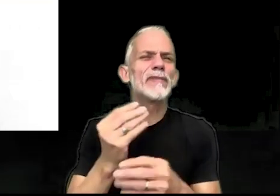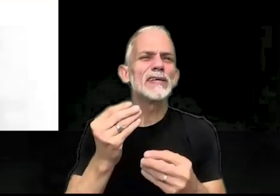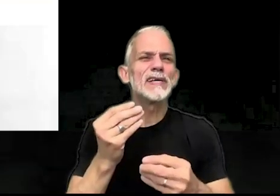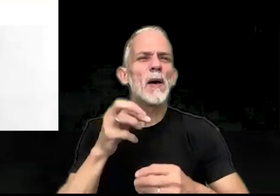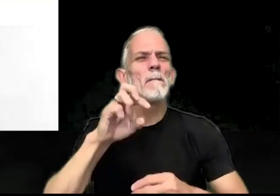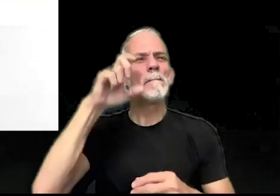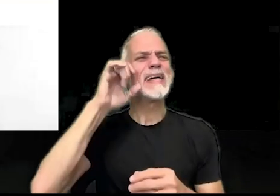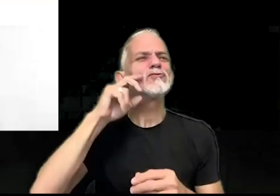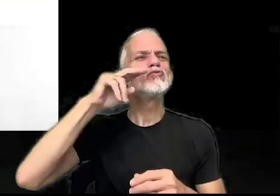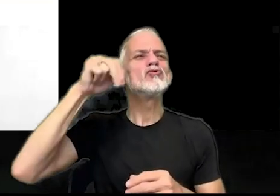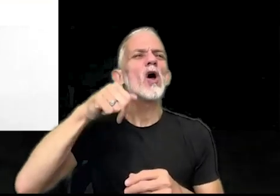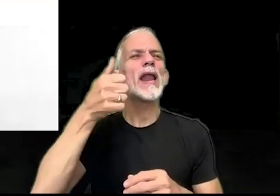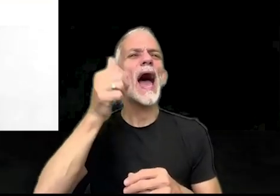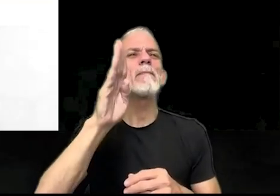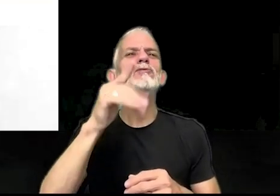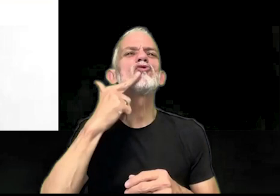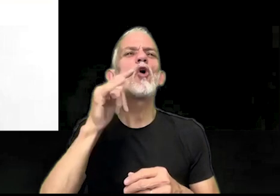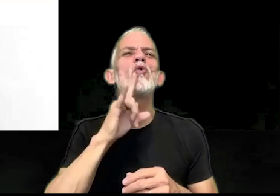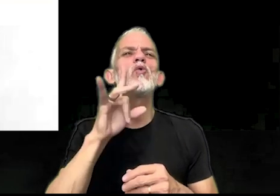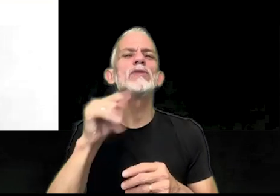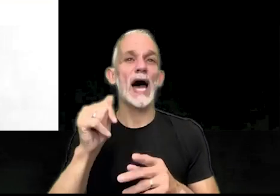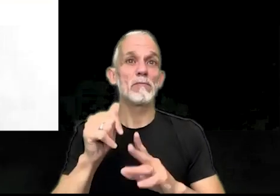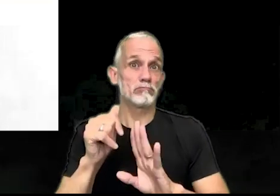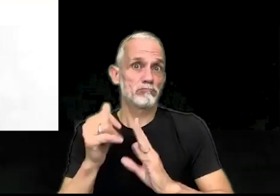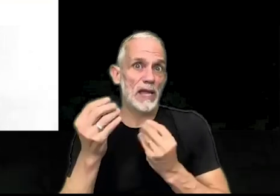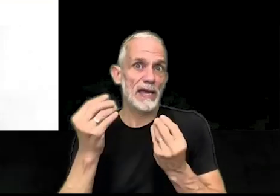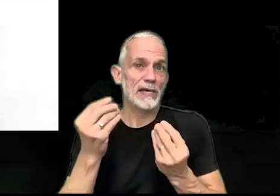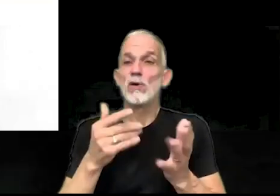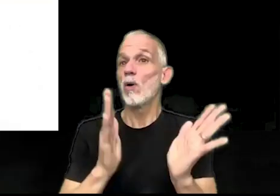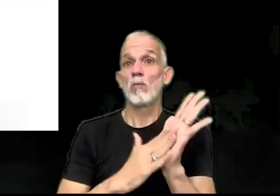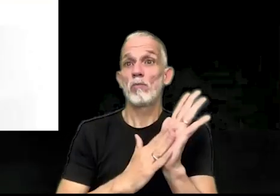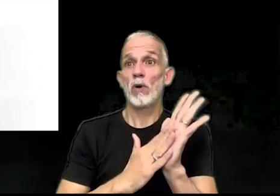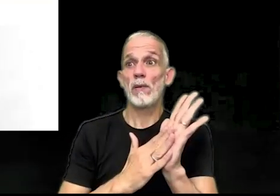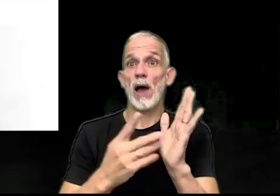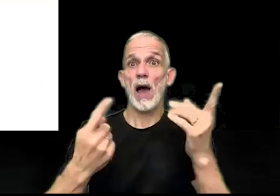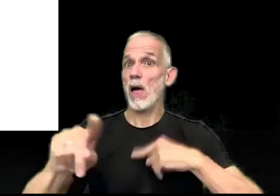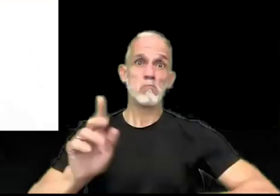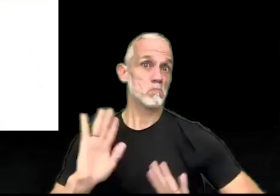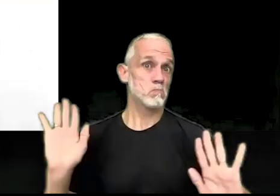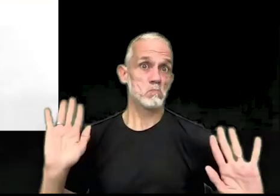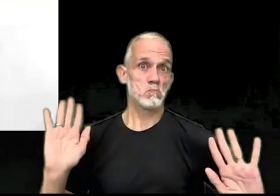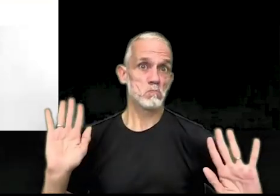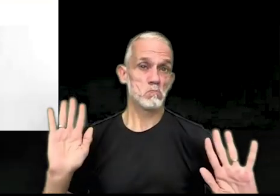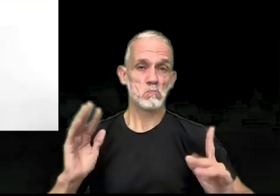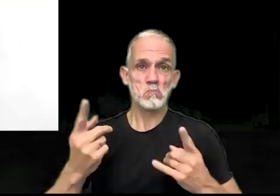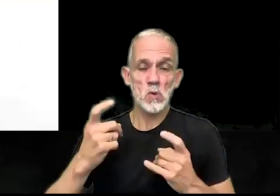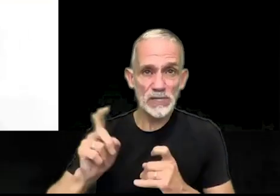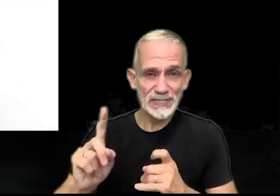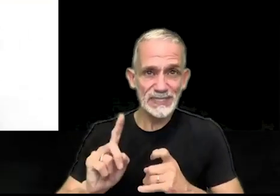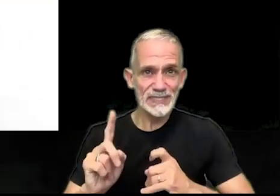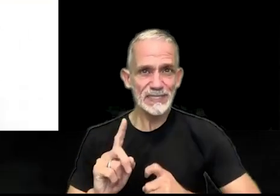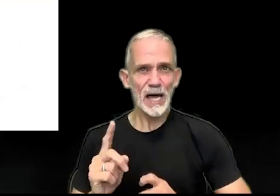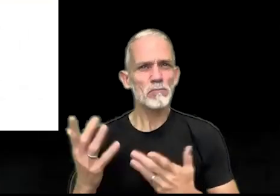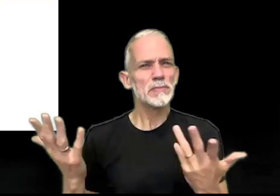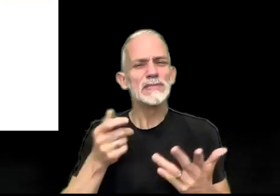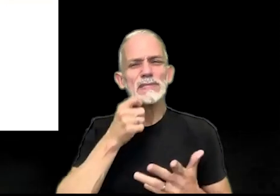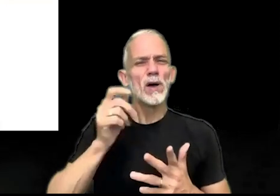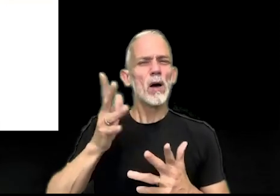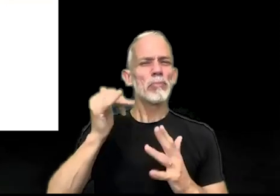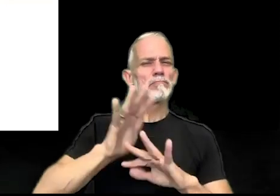significa presunción absoluta? Que no admite prueba en contrario, lo cual me significa